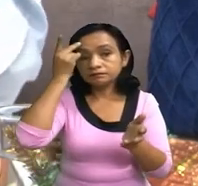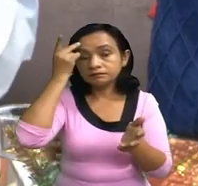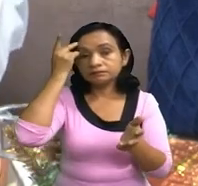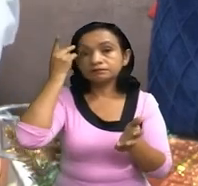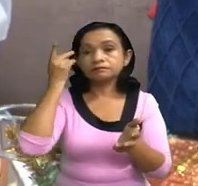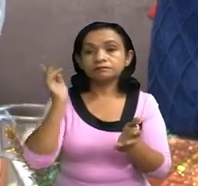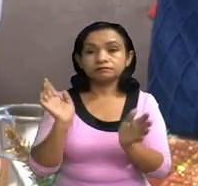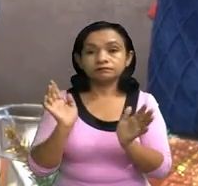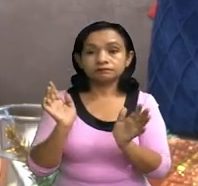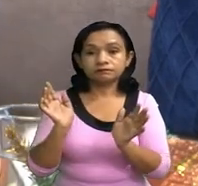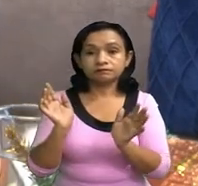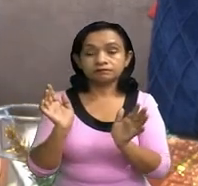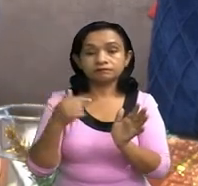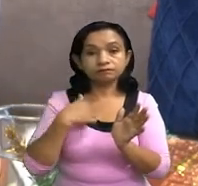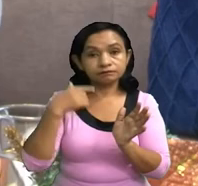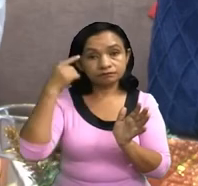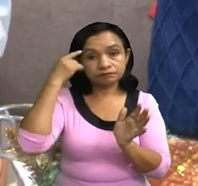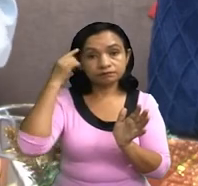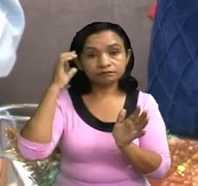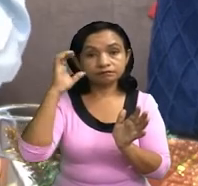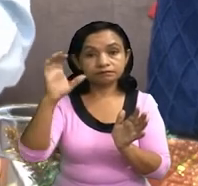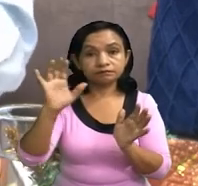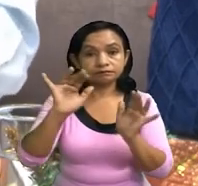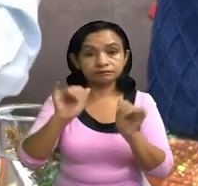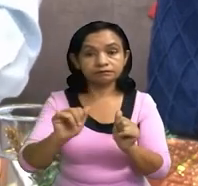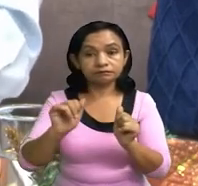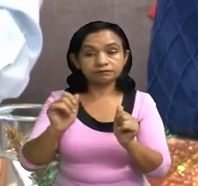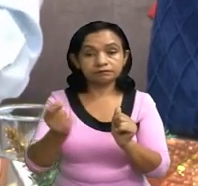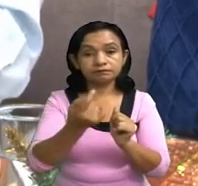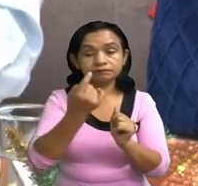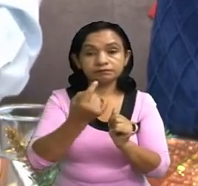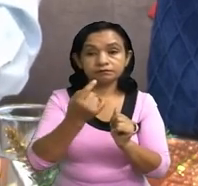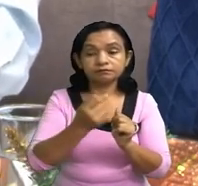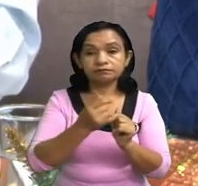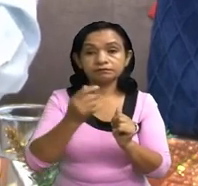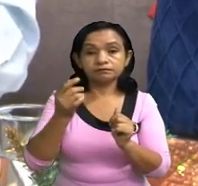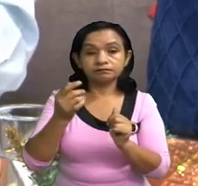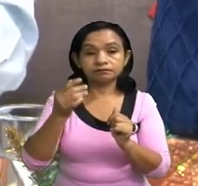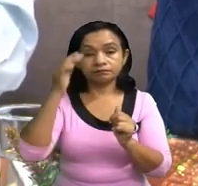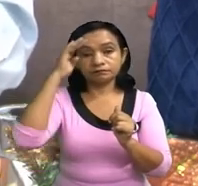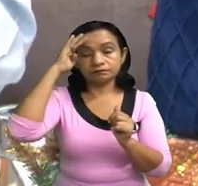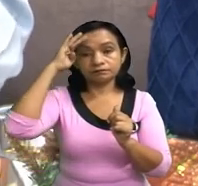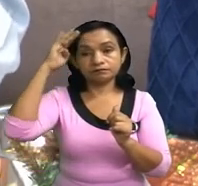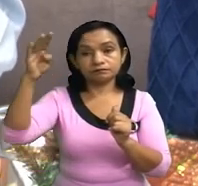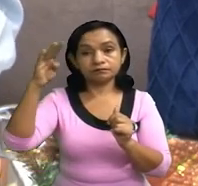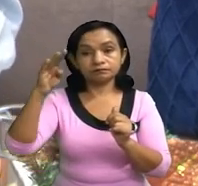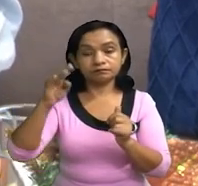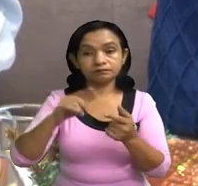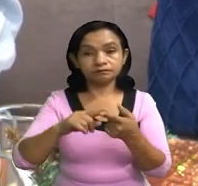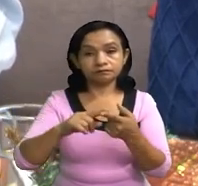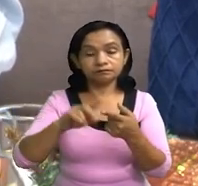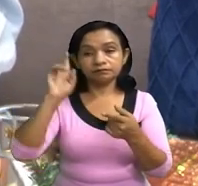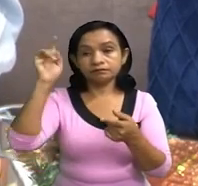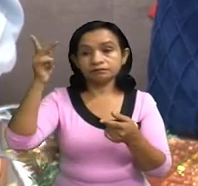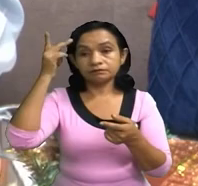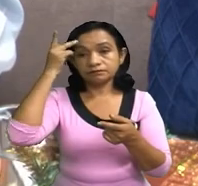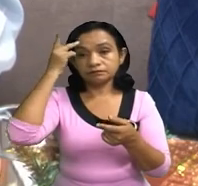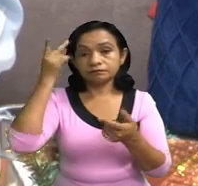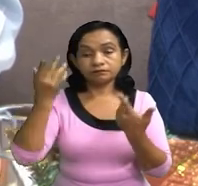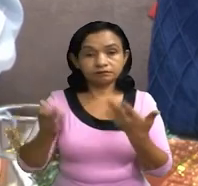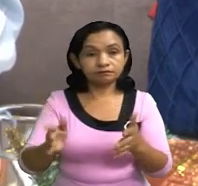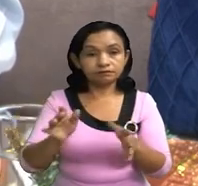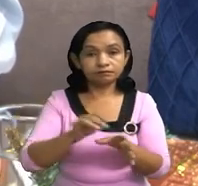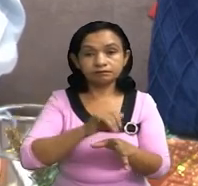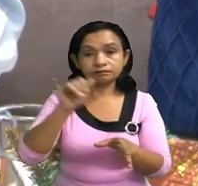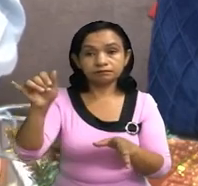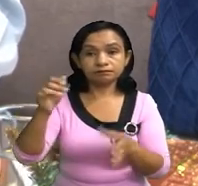Ya nosotros creíamos que ya se había ido el que era el que se declaró líder de los agitadores políticos. El